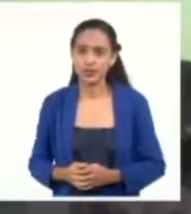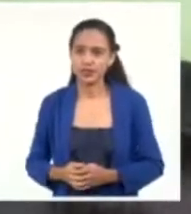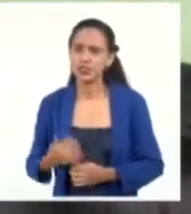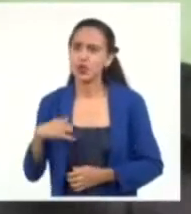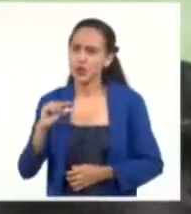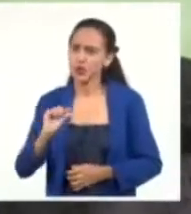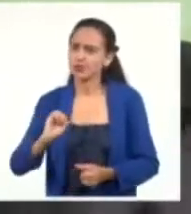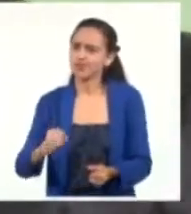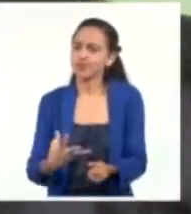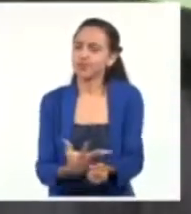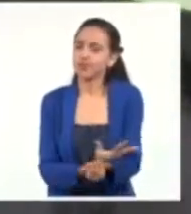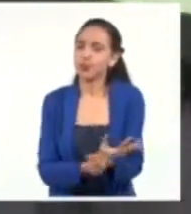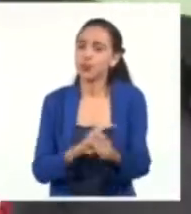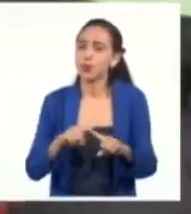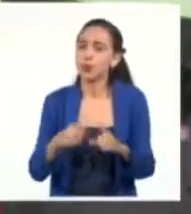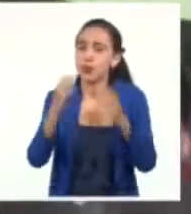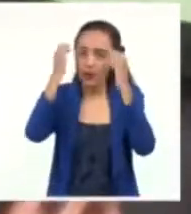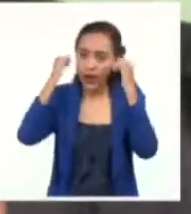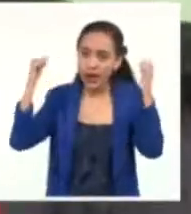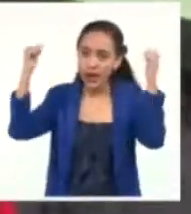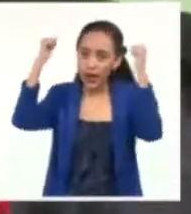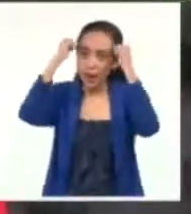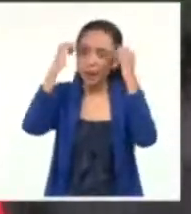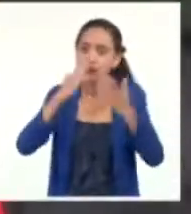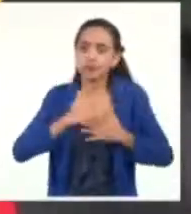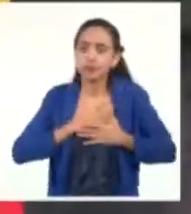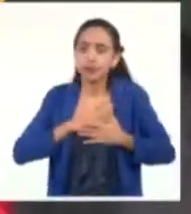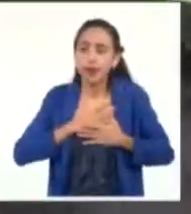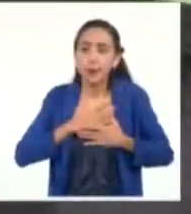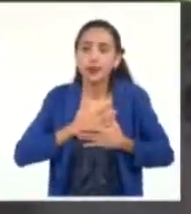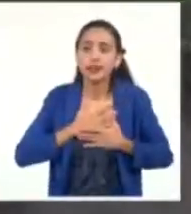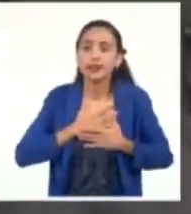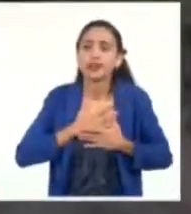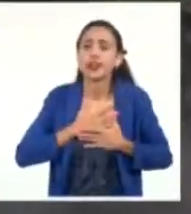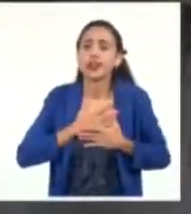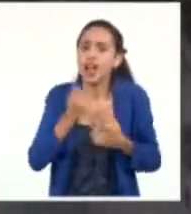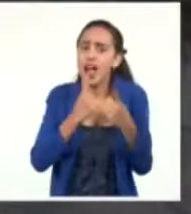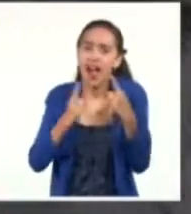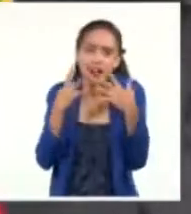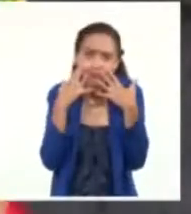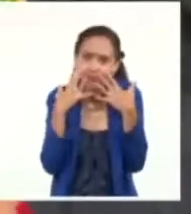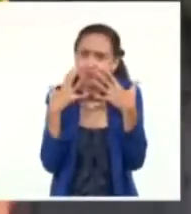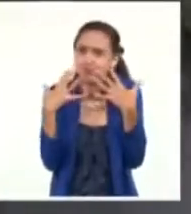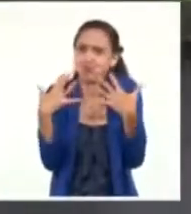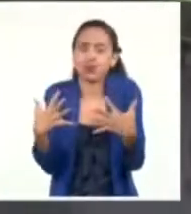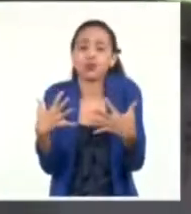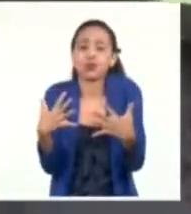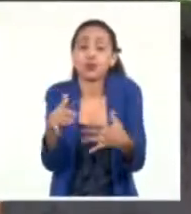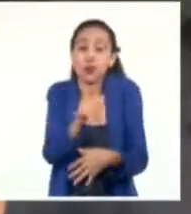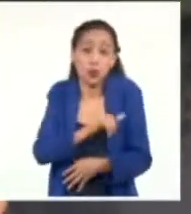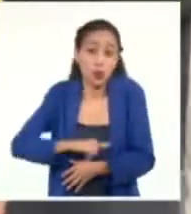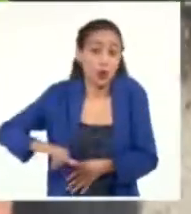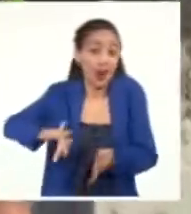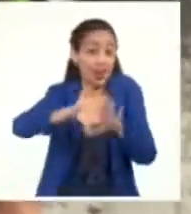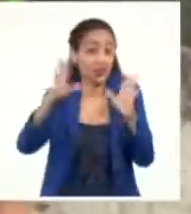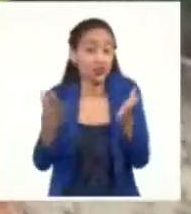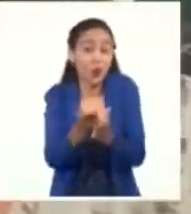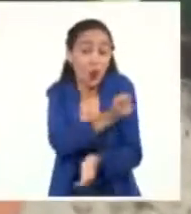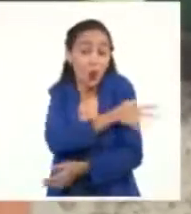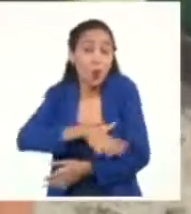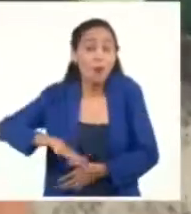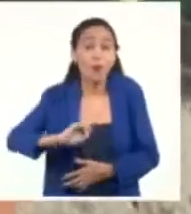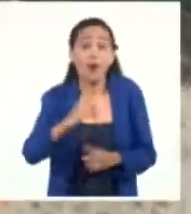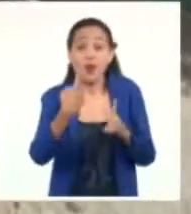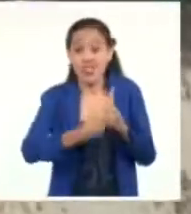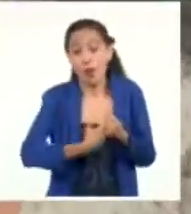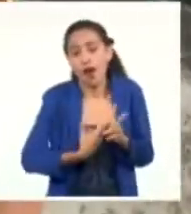emocionada porque Camilo para mí es algo grandioso, algo que como para todo el pueblo de Yaguajay, pero para